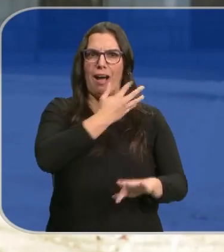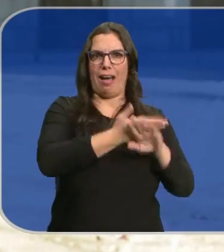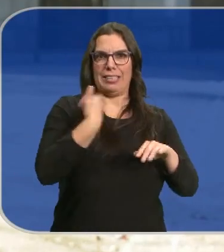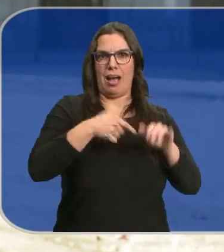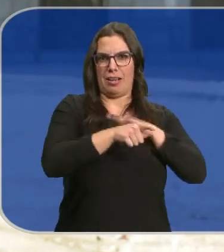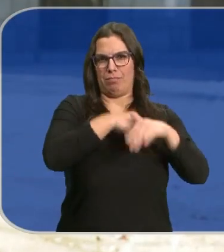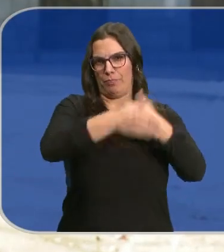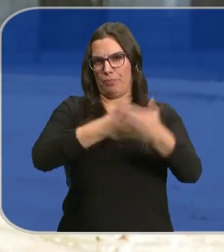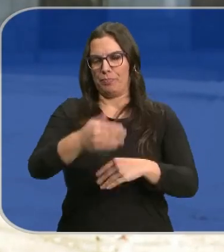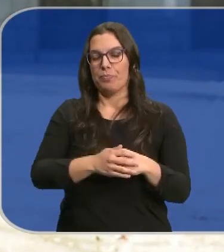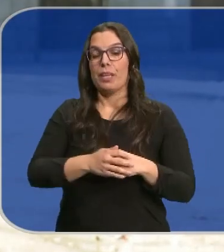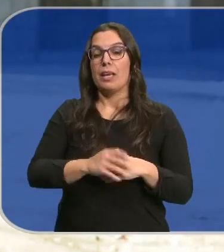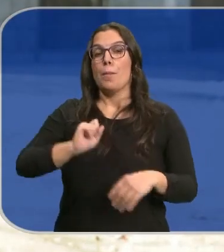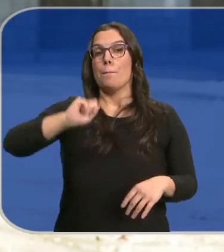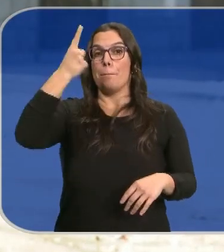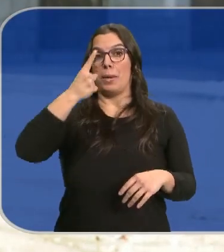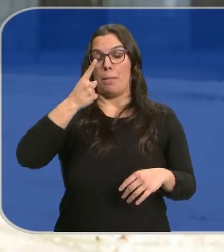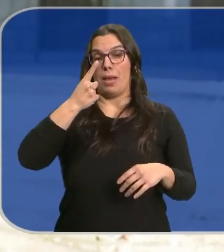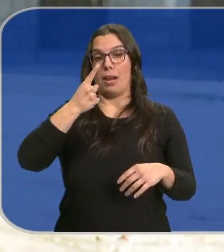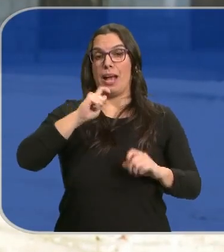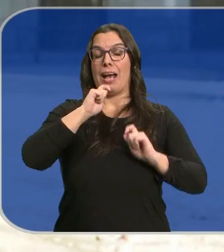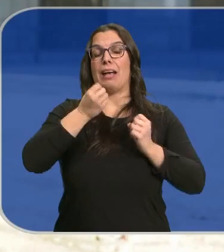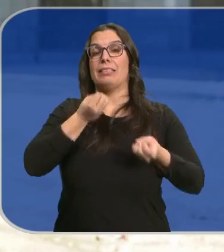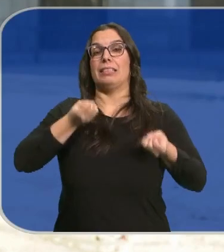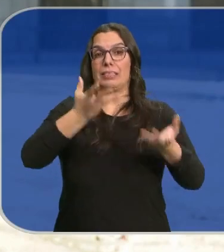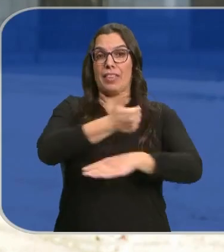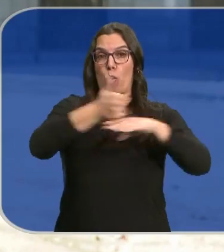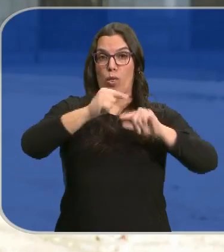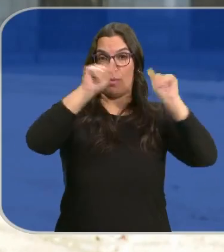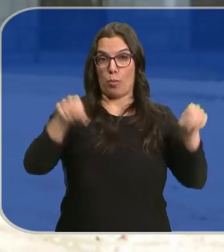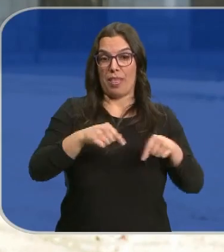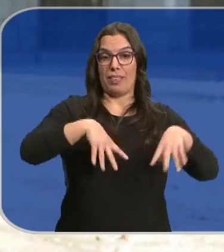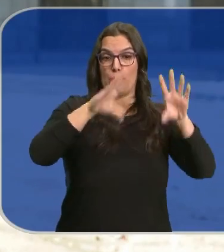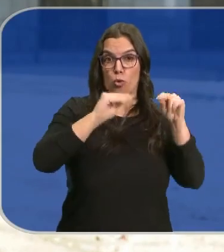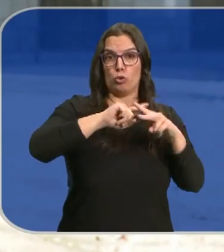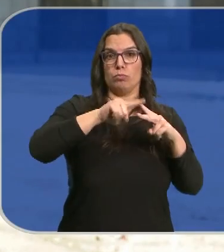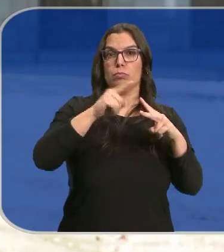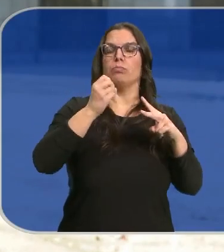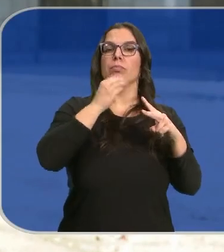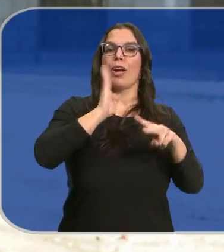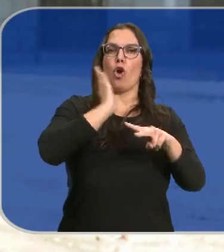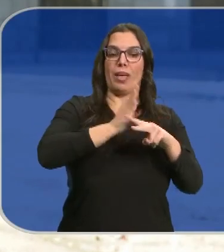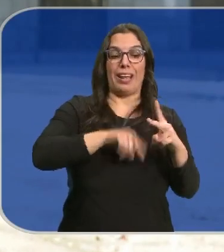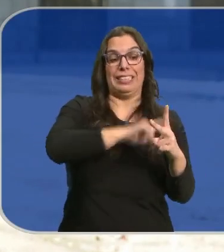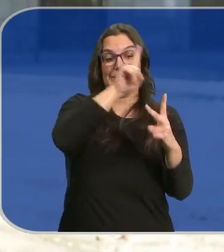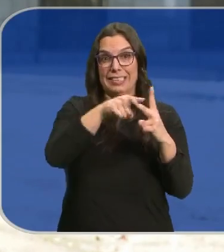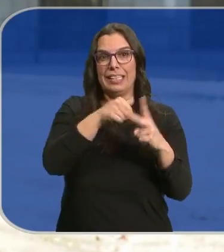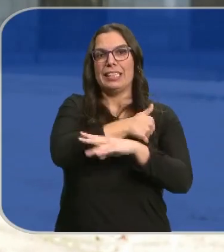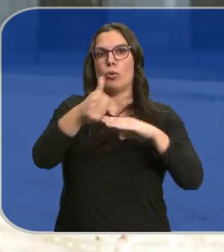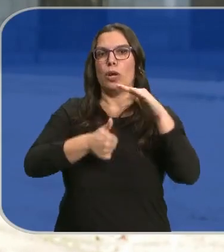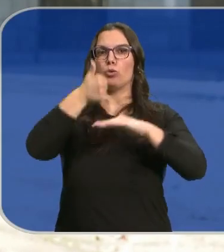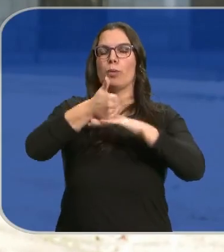fallo se produjo hace ahora 3 años, era el de la Audiencia Provincial de Burgos, y el segundo, el del Tribunal Superior de Justicia de Castilla y León, tan